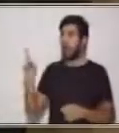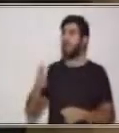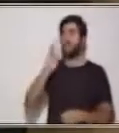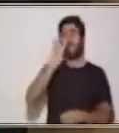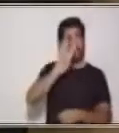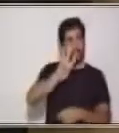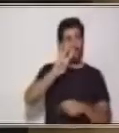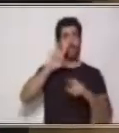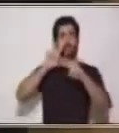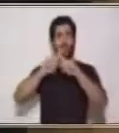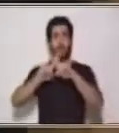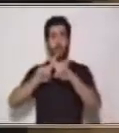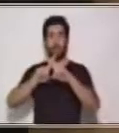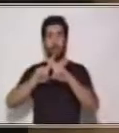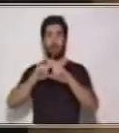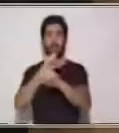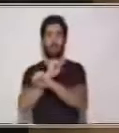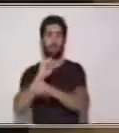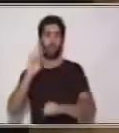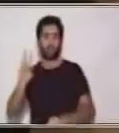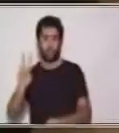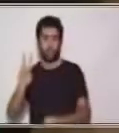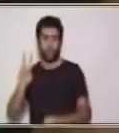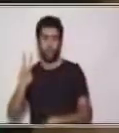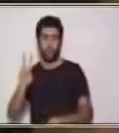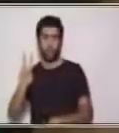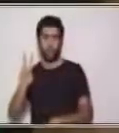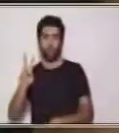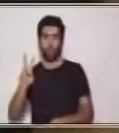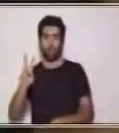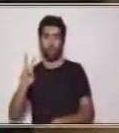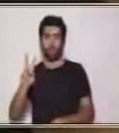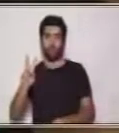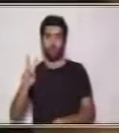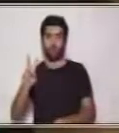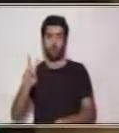3x por 2,